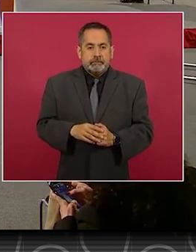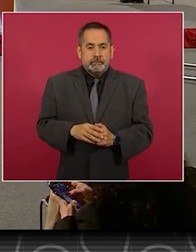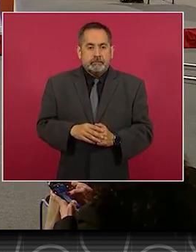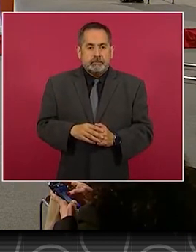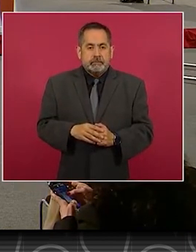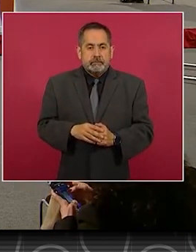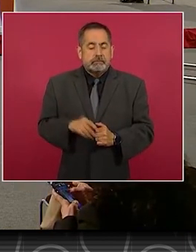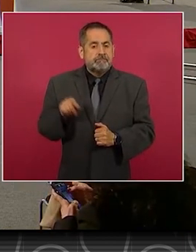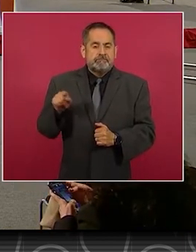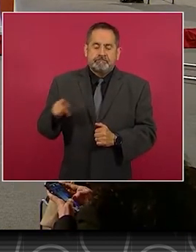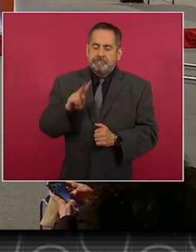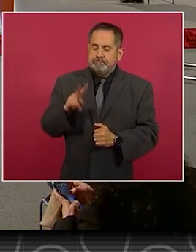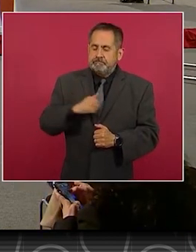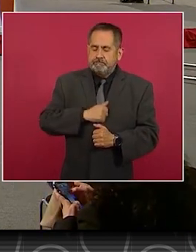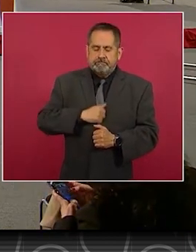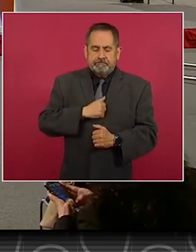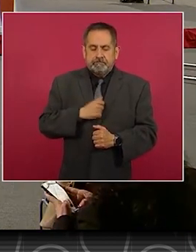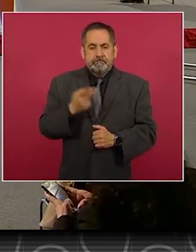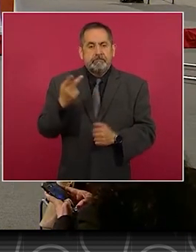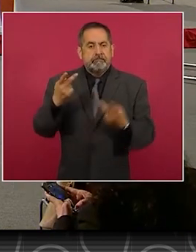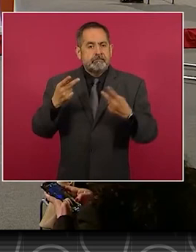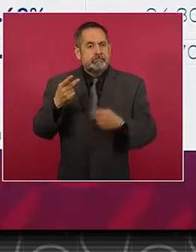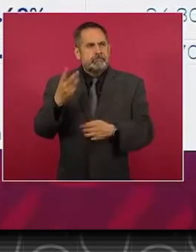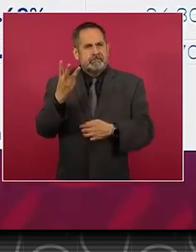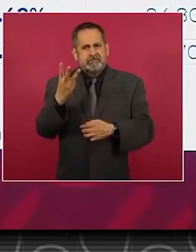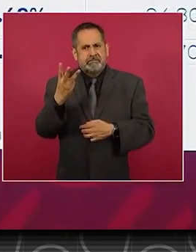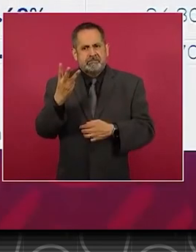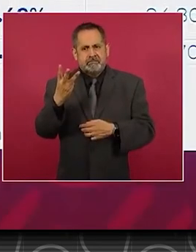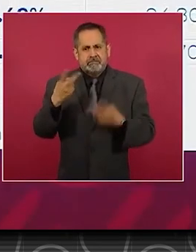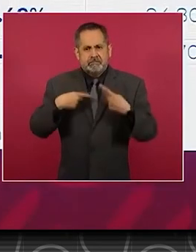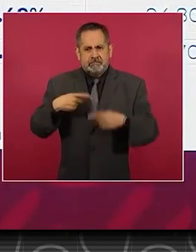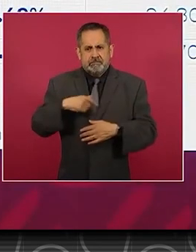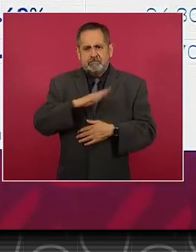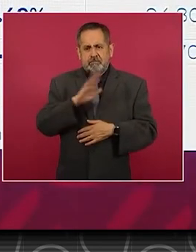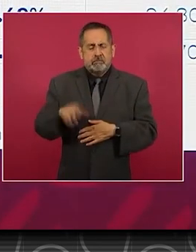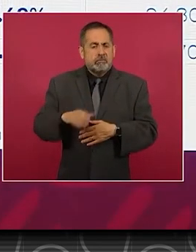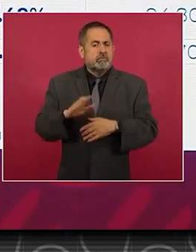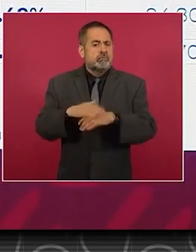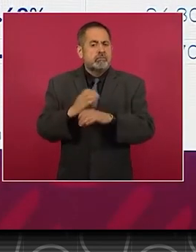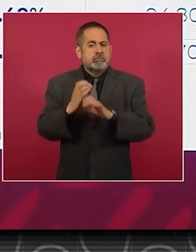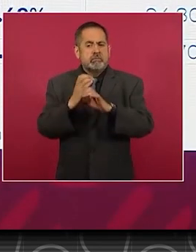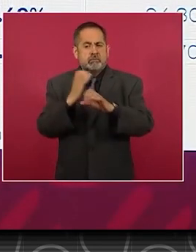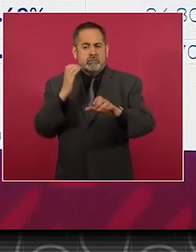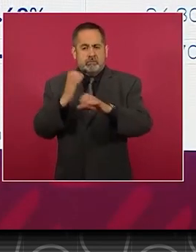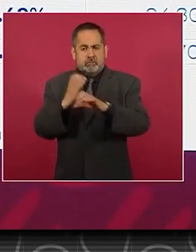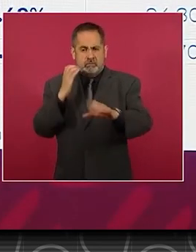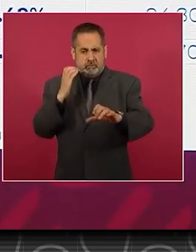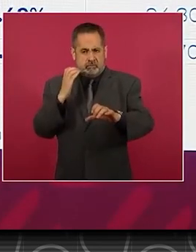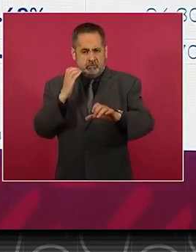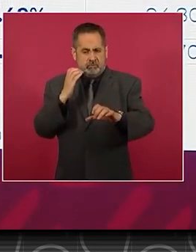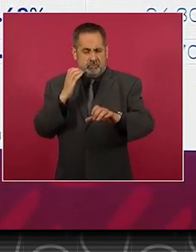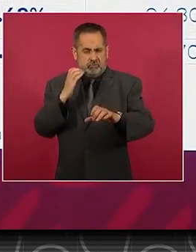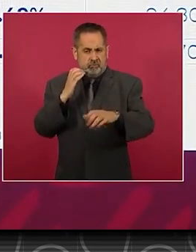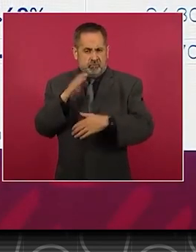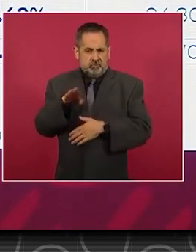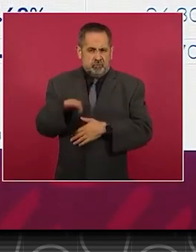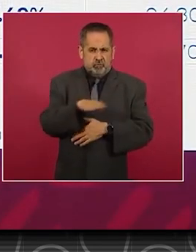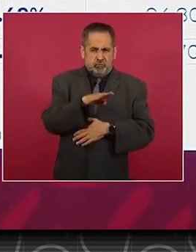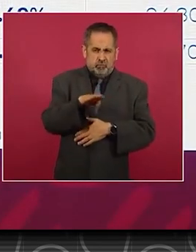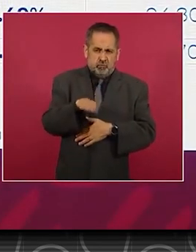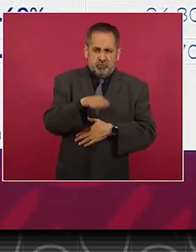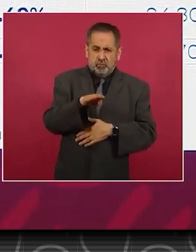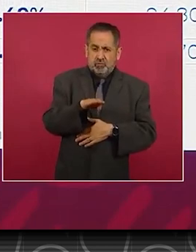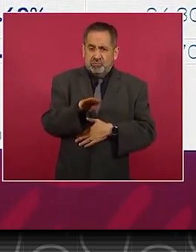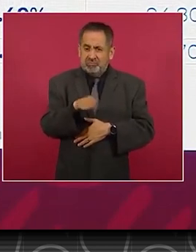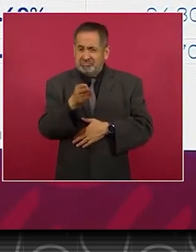perdieron la vida 3 personas porque se derrumbó un camión que llevaba